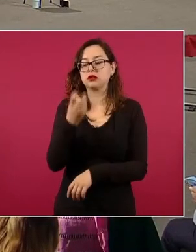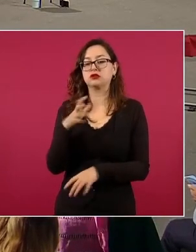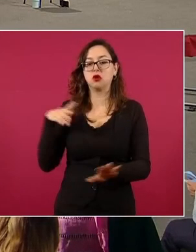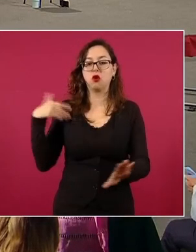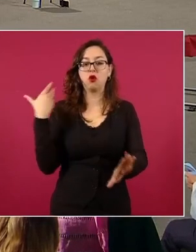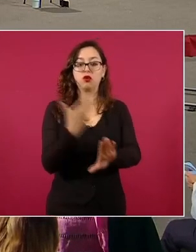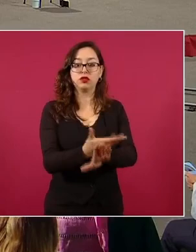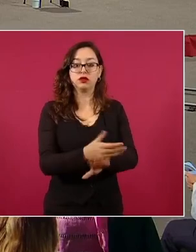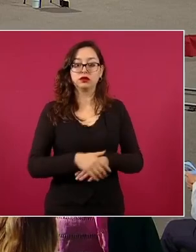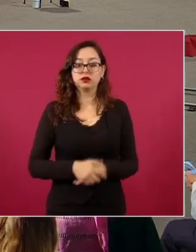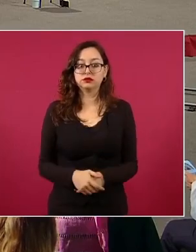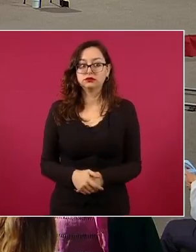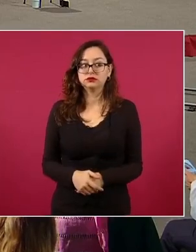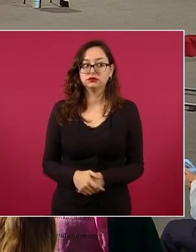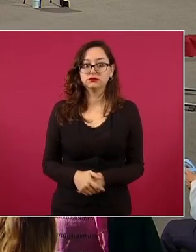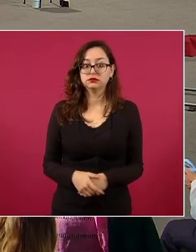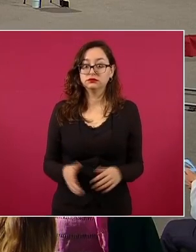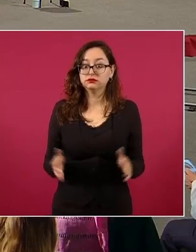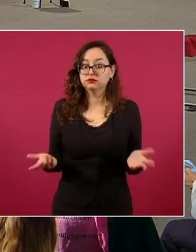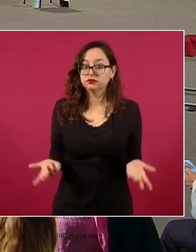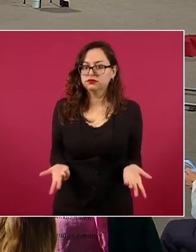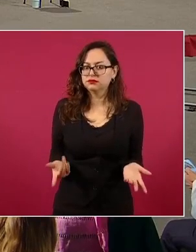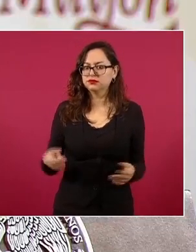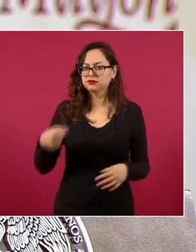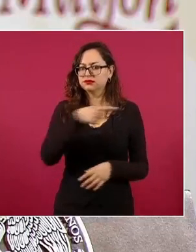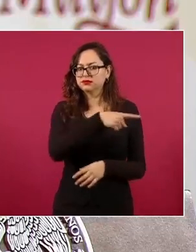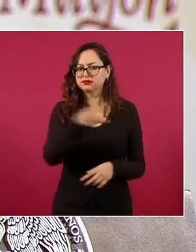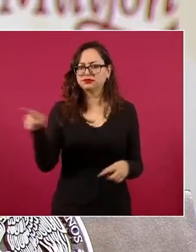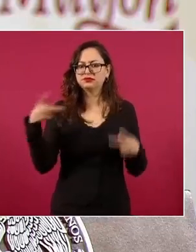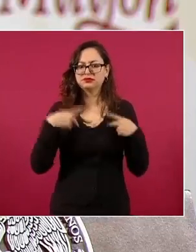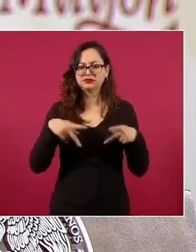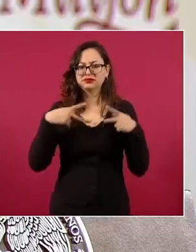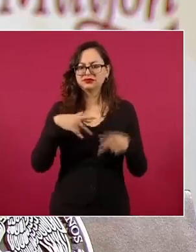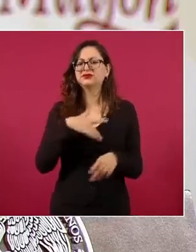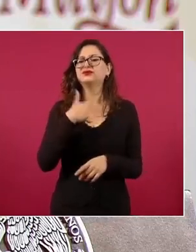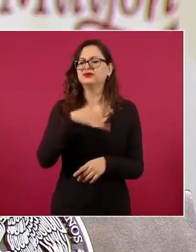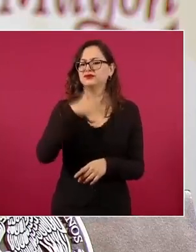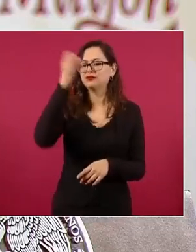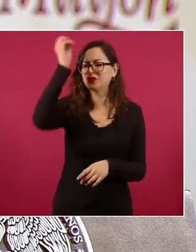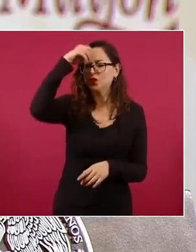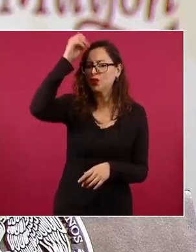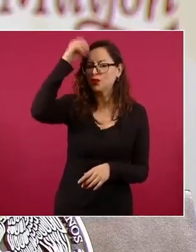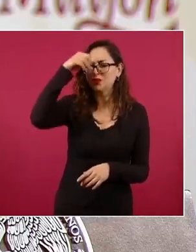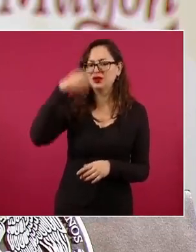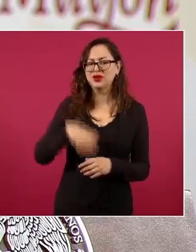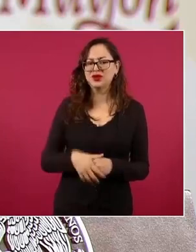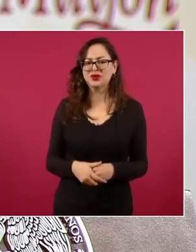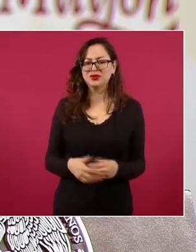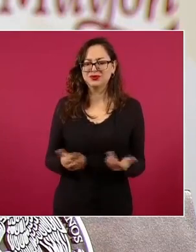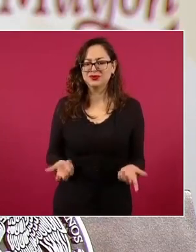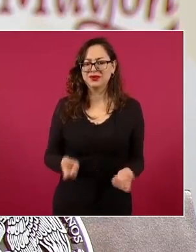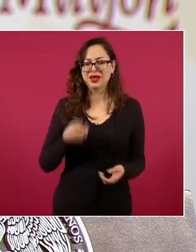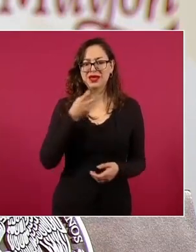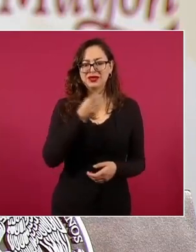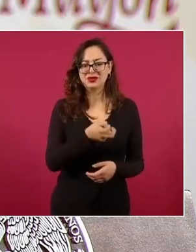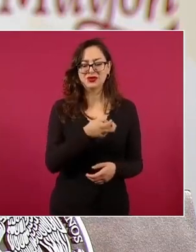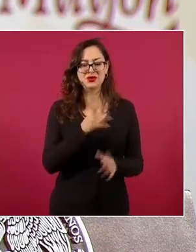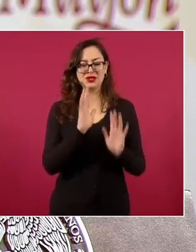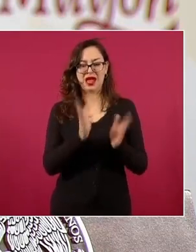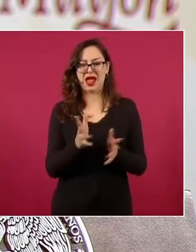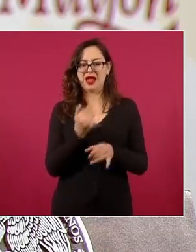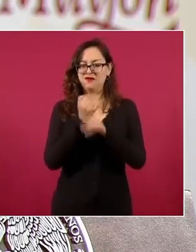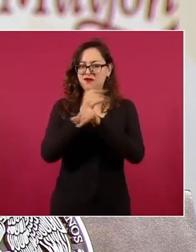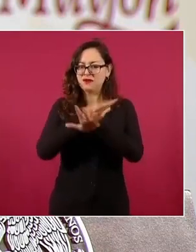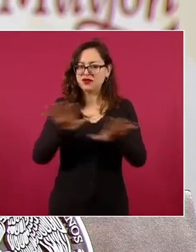Por eso les preguntamos a la gente que nos está viendo qué opinan. Porque esto ya no es posverdad ni infodemia. Es algo